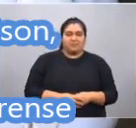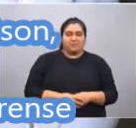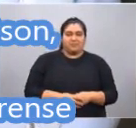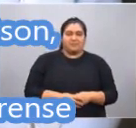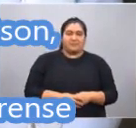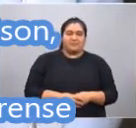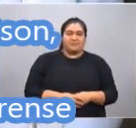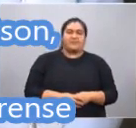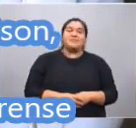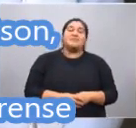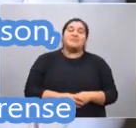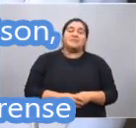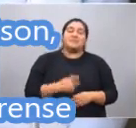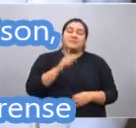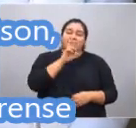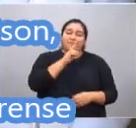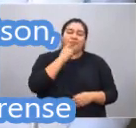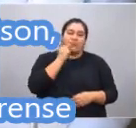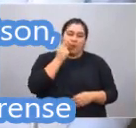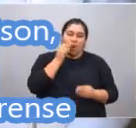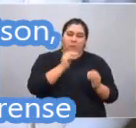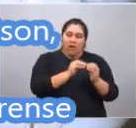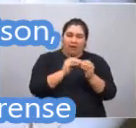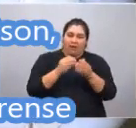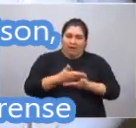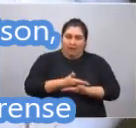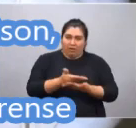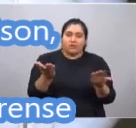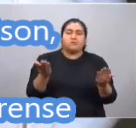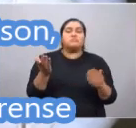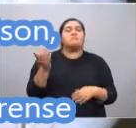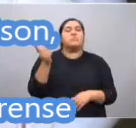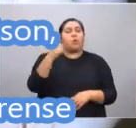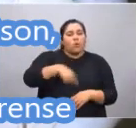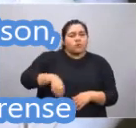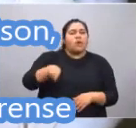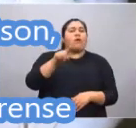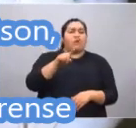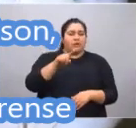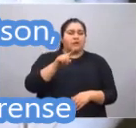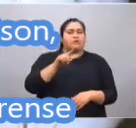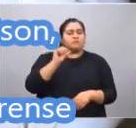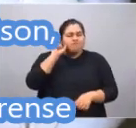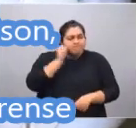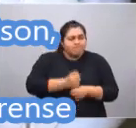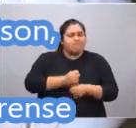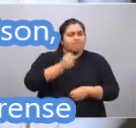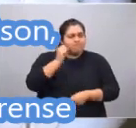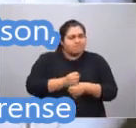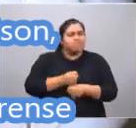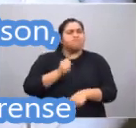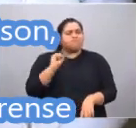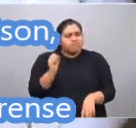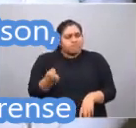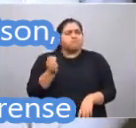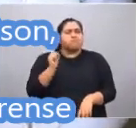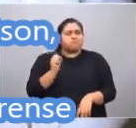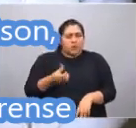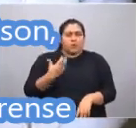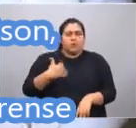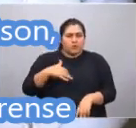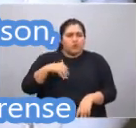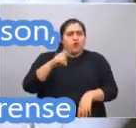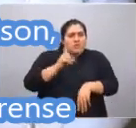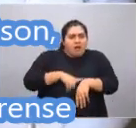compañeros, compañeras, como estuvieron trabajando durante todo